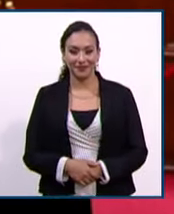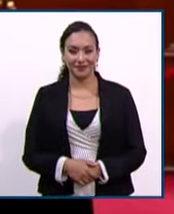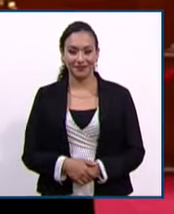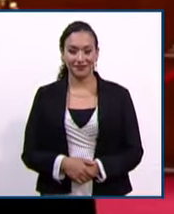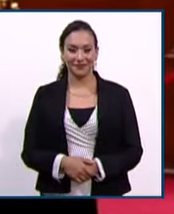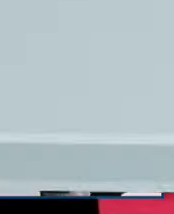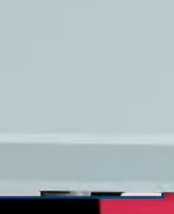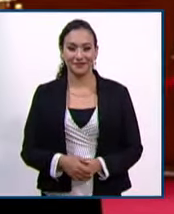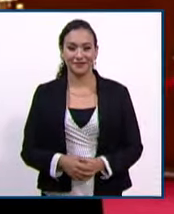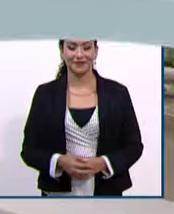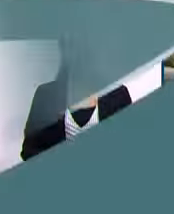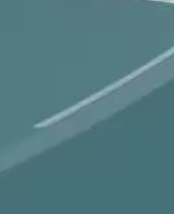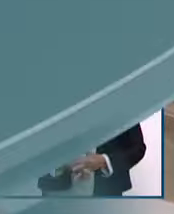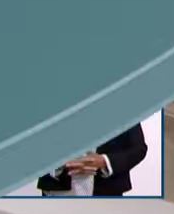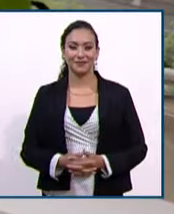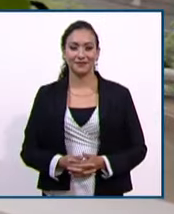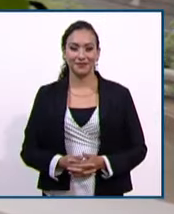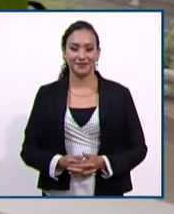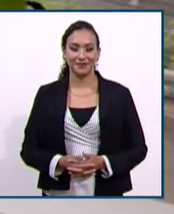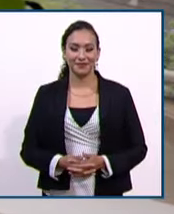González.